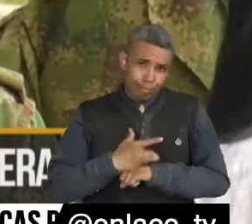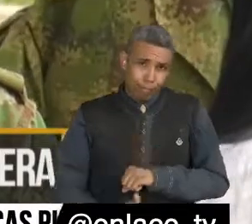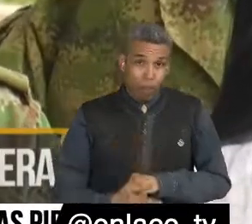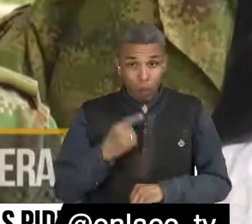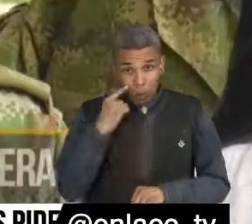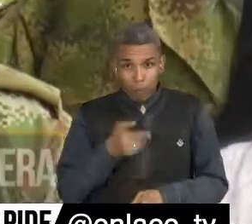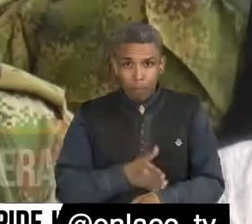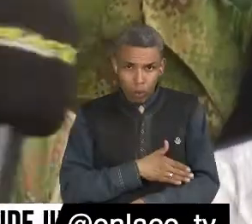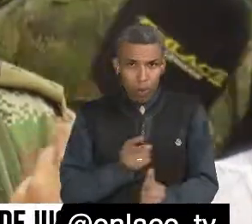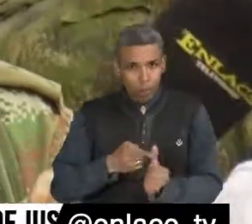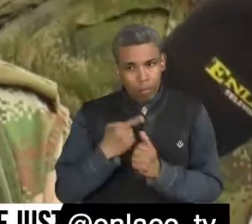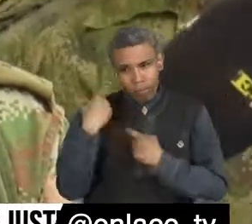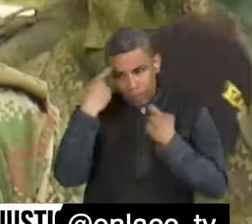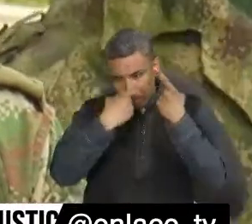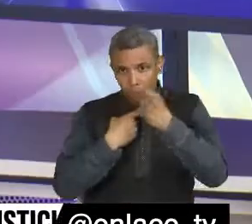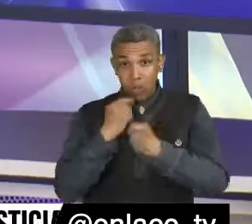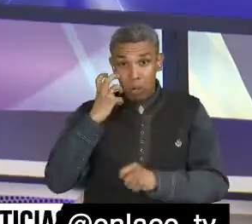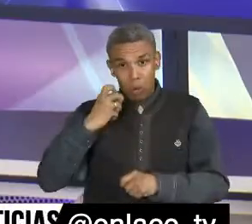esas actividades.